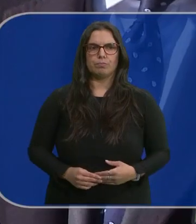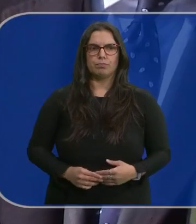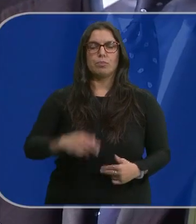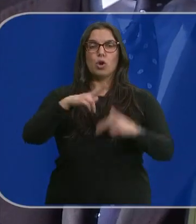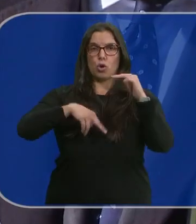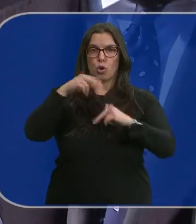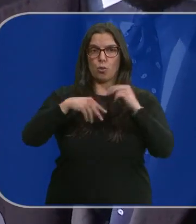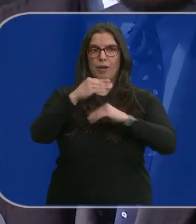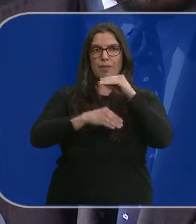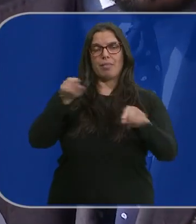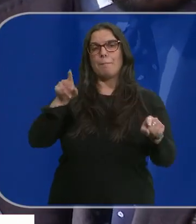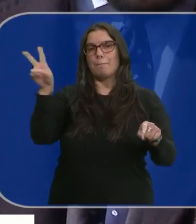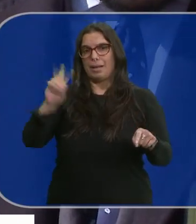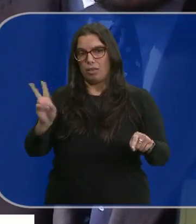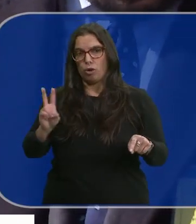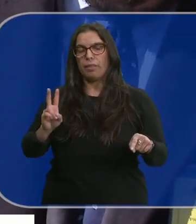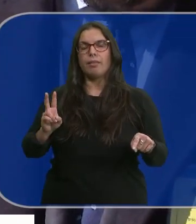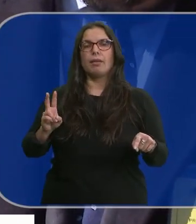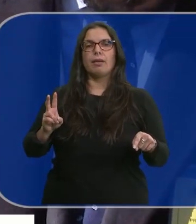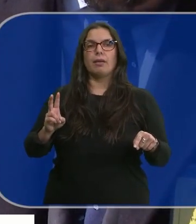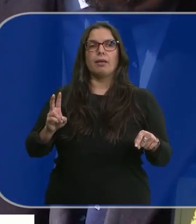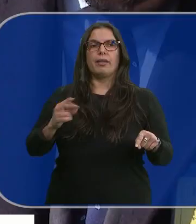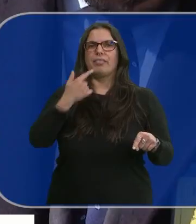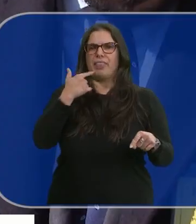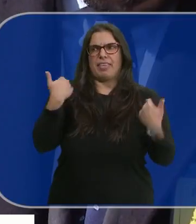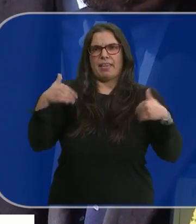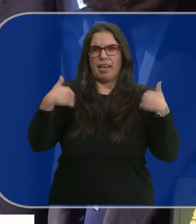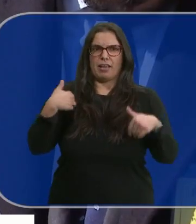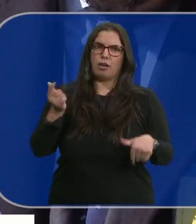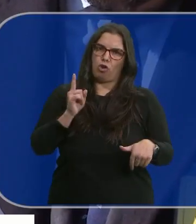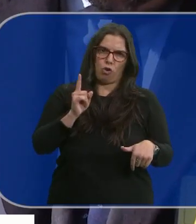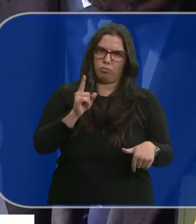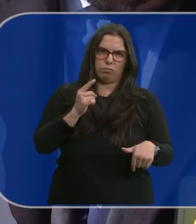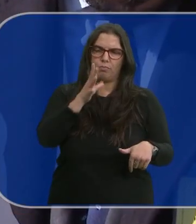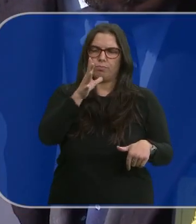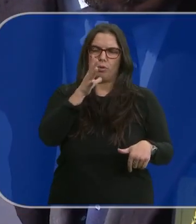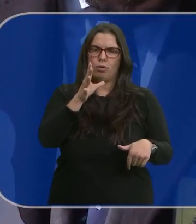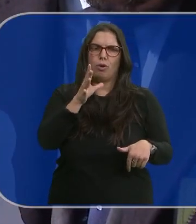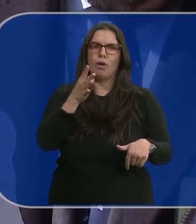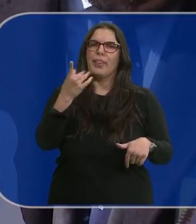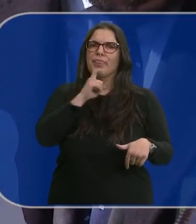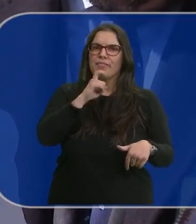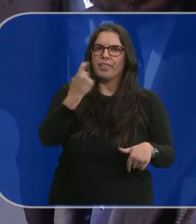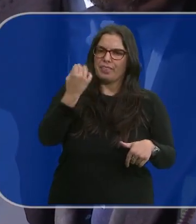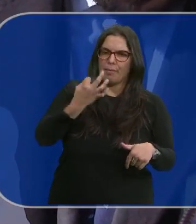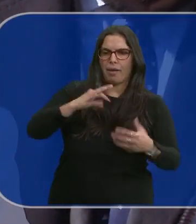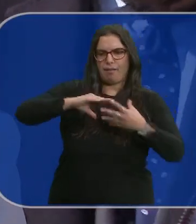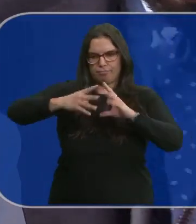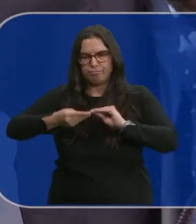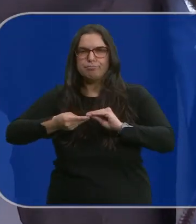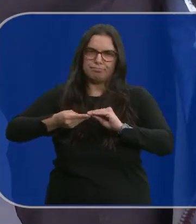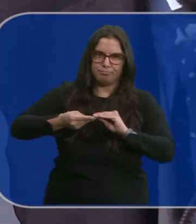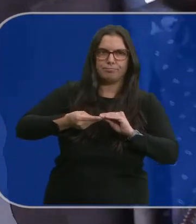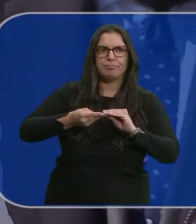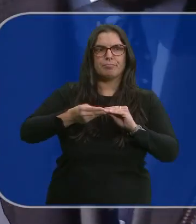Obras se van a hacer en Valladolid, no con la inmediatez que se ha rumoreado, porque esto es difícil, tienen que ajustar muchas cosas.